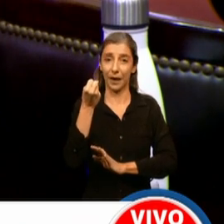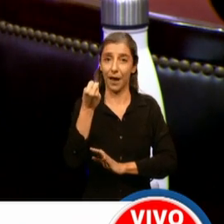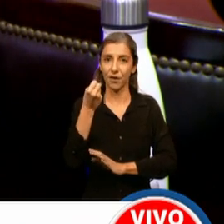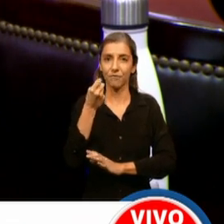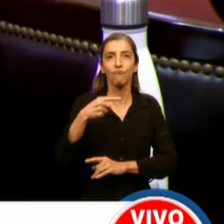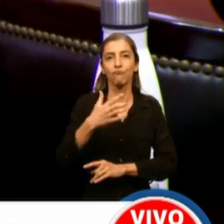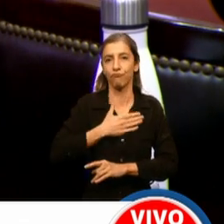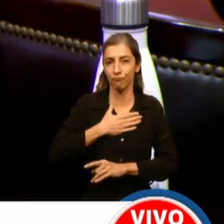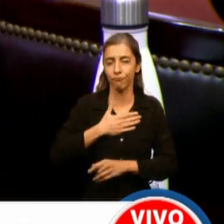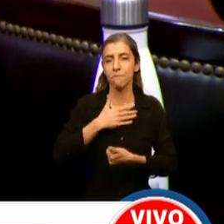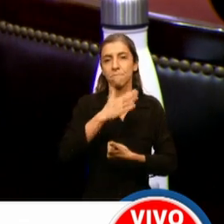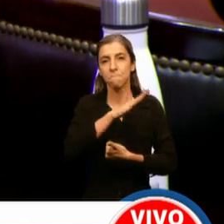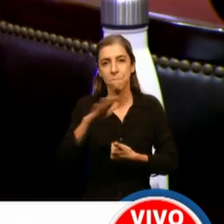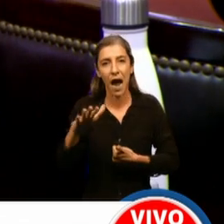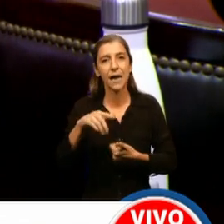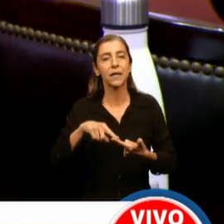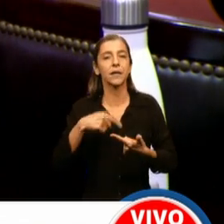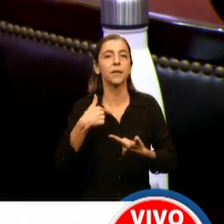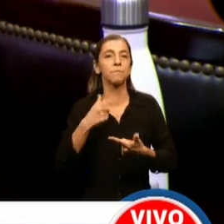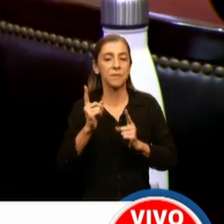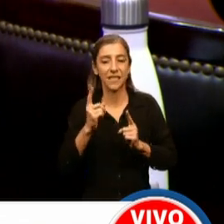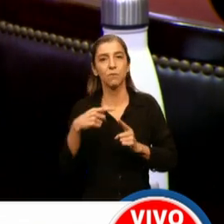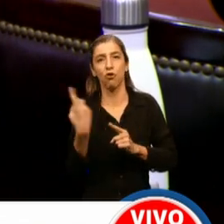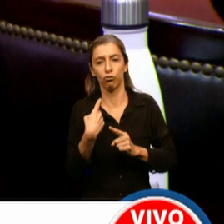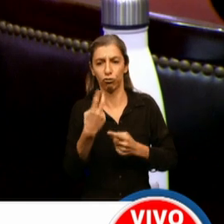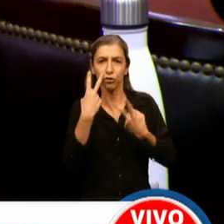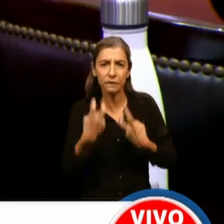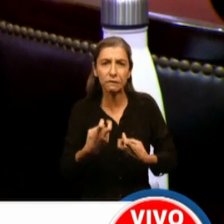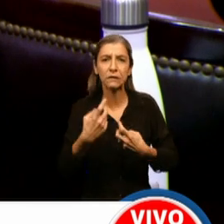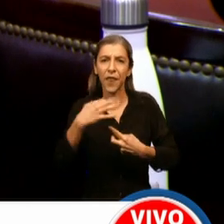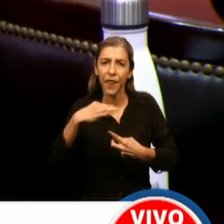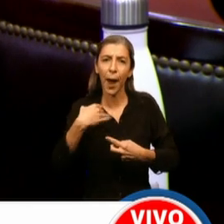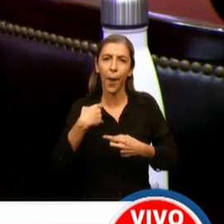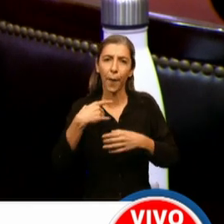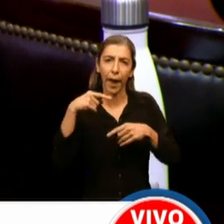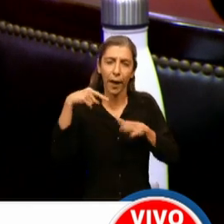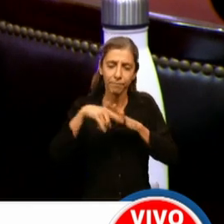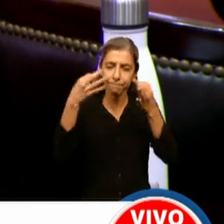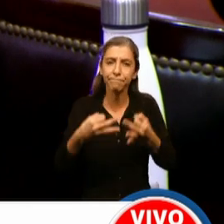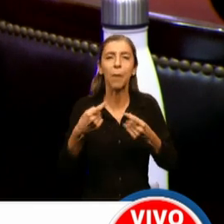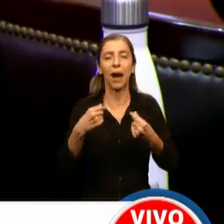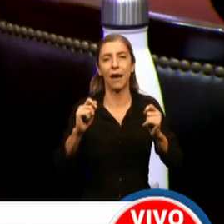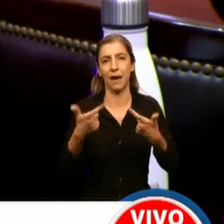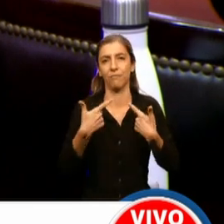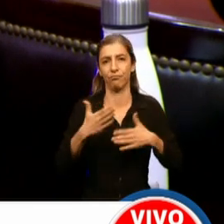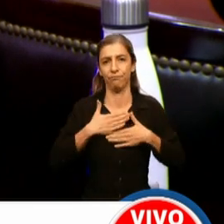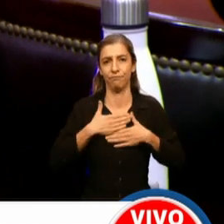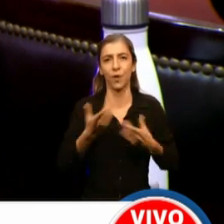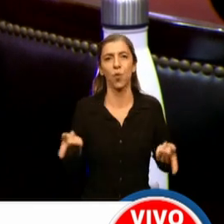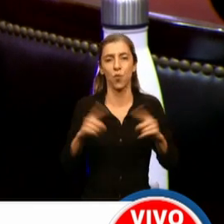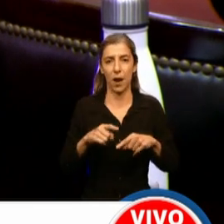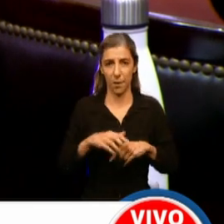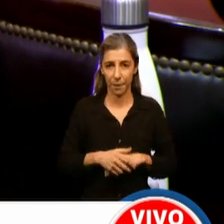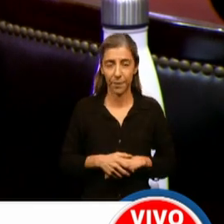nuestro mar tiene que ver con los estudios que tenemos que hacer pero yo quiero finalmente decirle presidente y a todos los